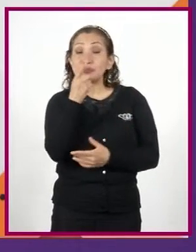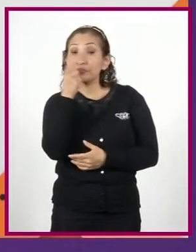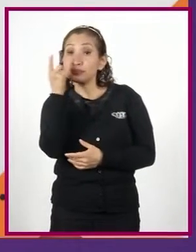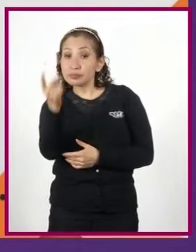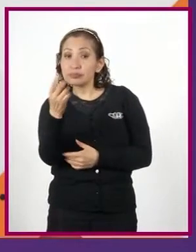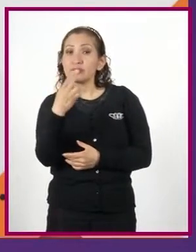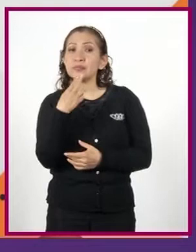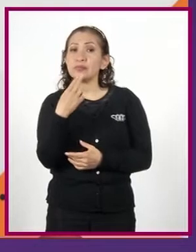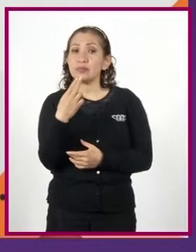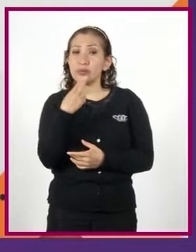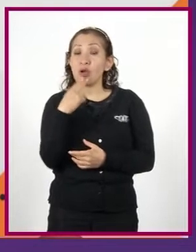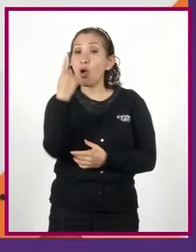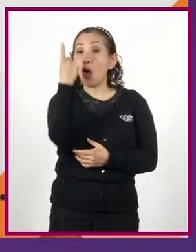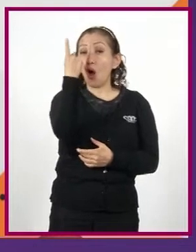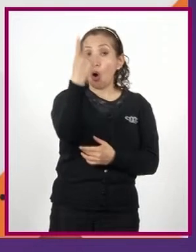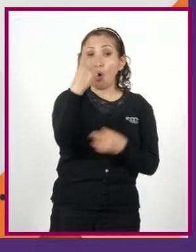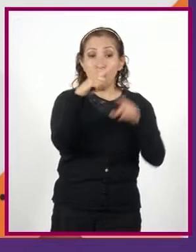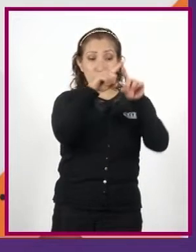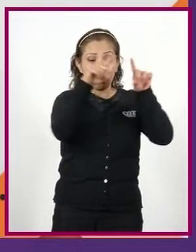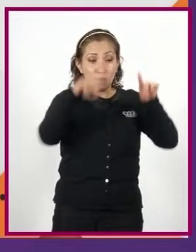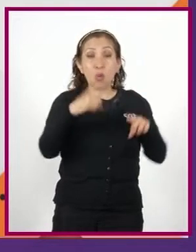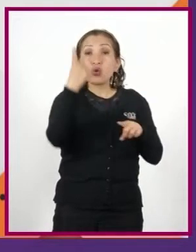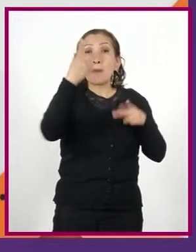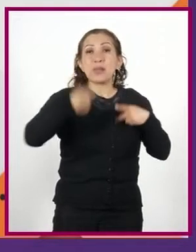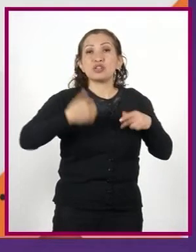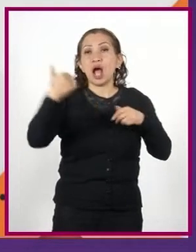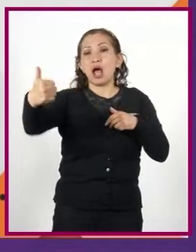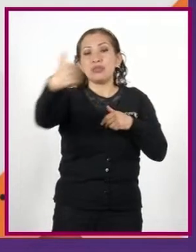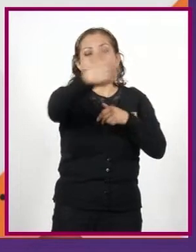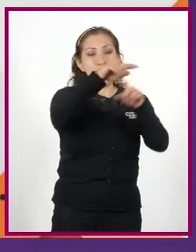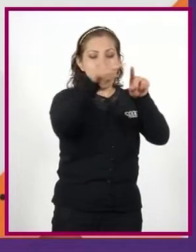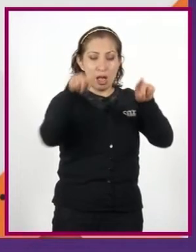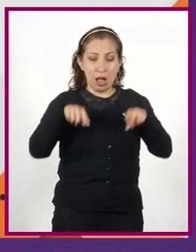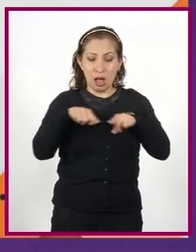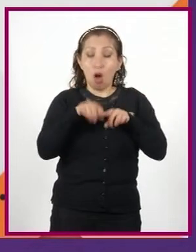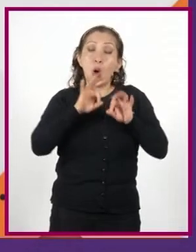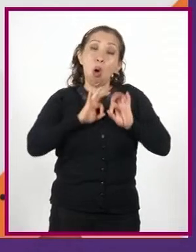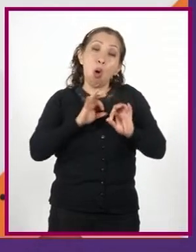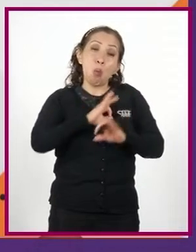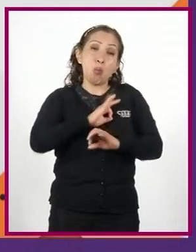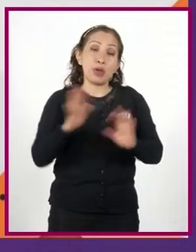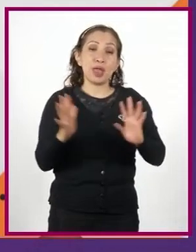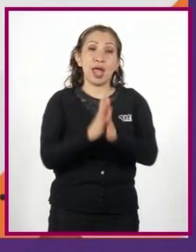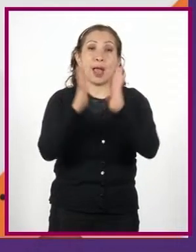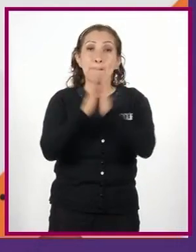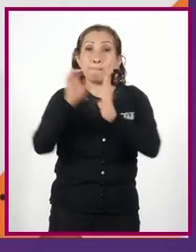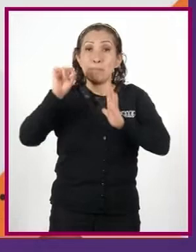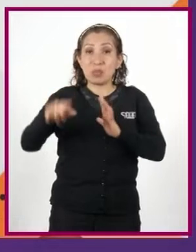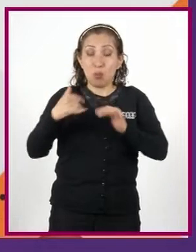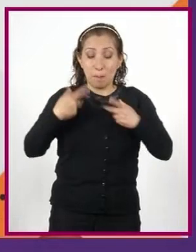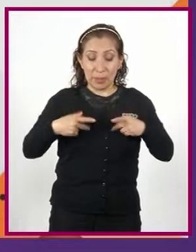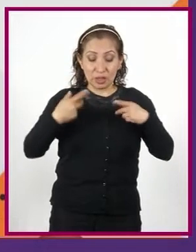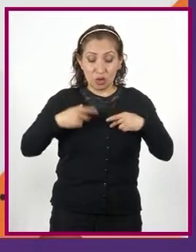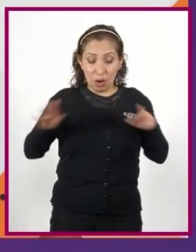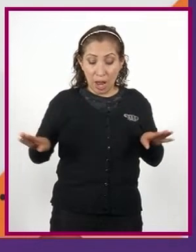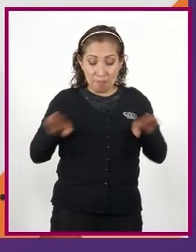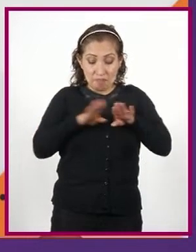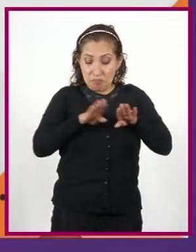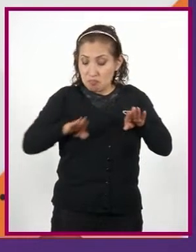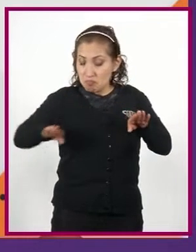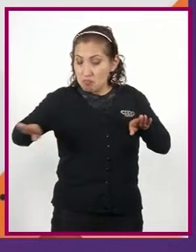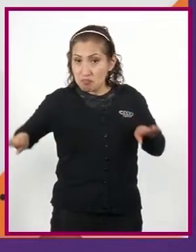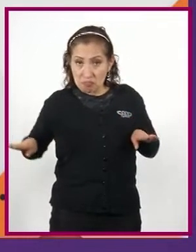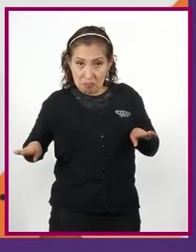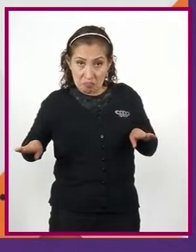que se utiliza un tablero por jugador, aunque también puede participar el mismo jugador con más